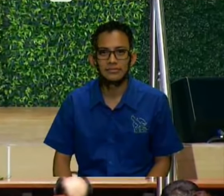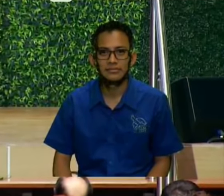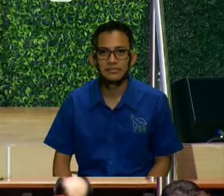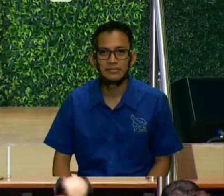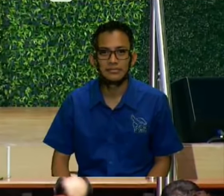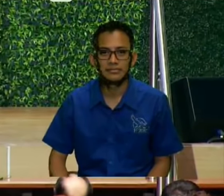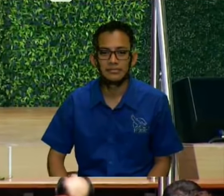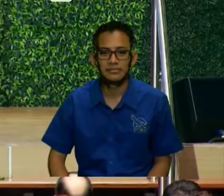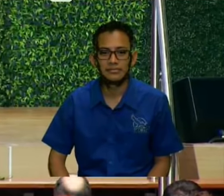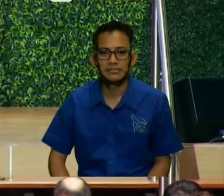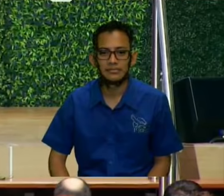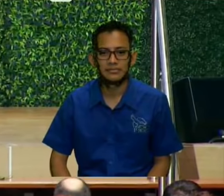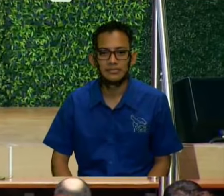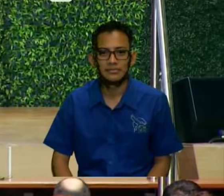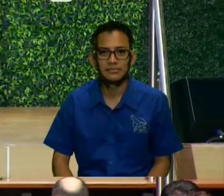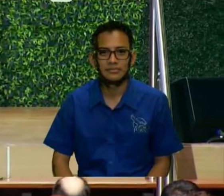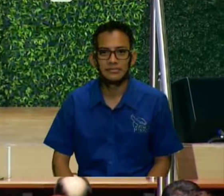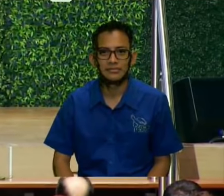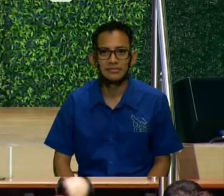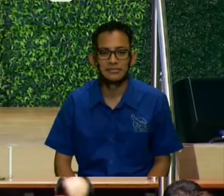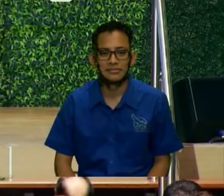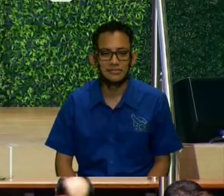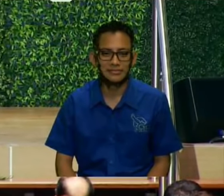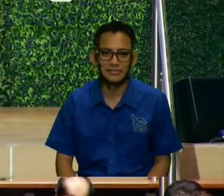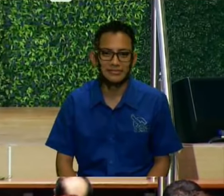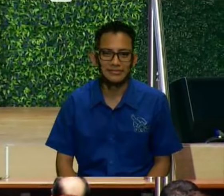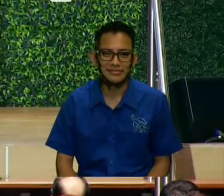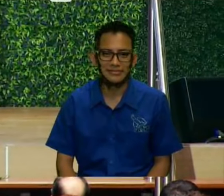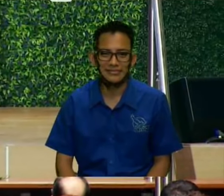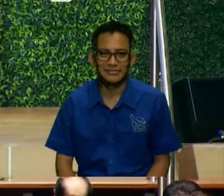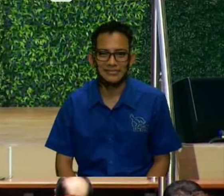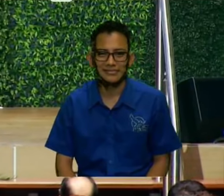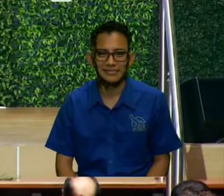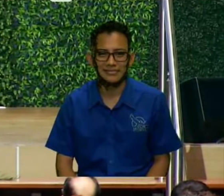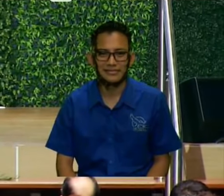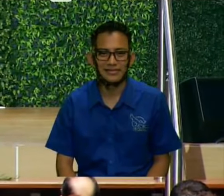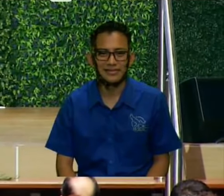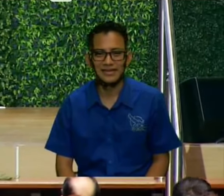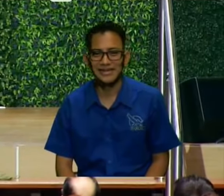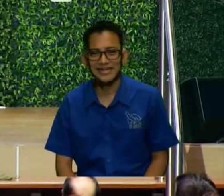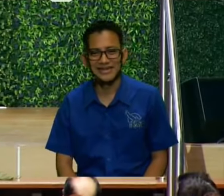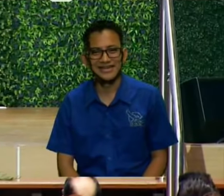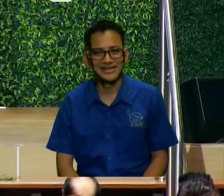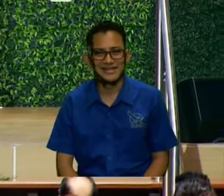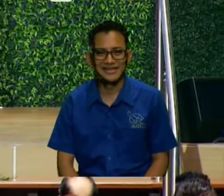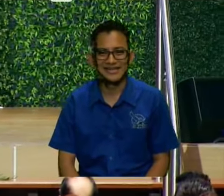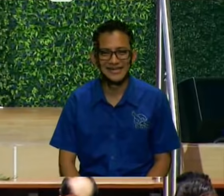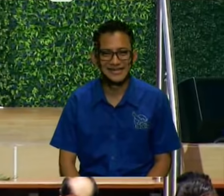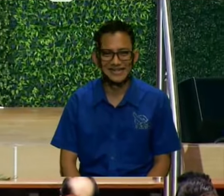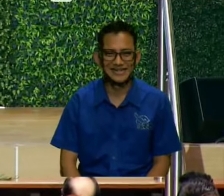temprano y mañana es feriado en la China.